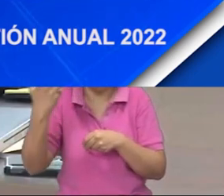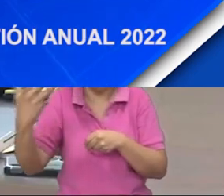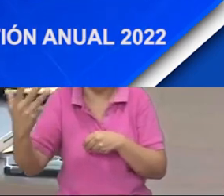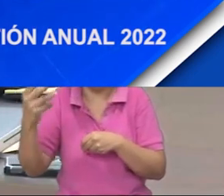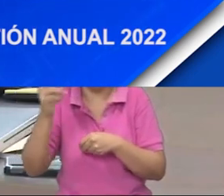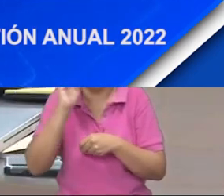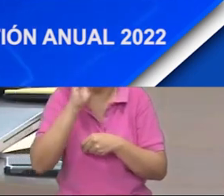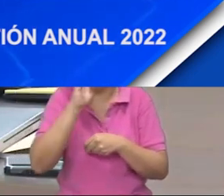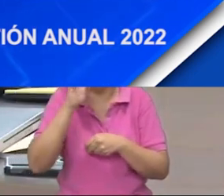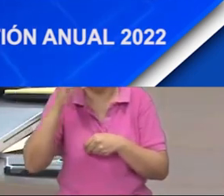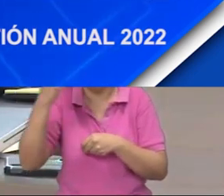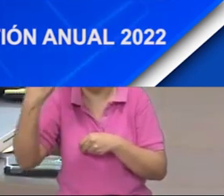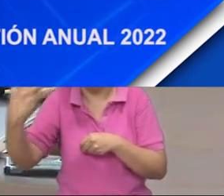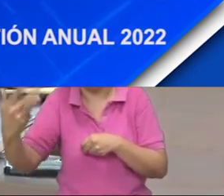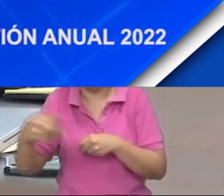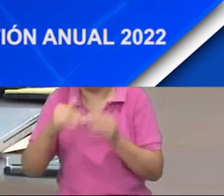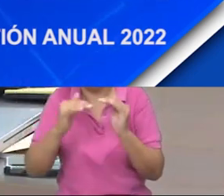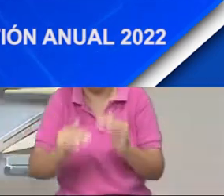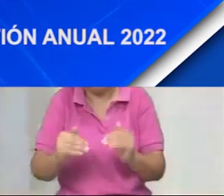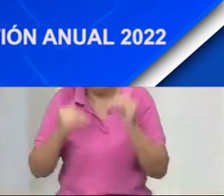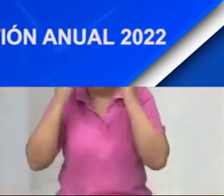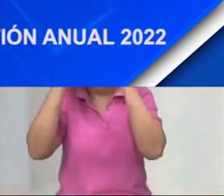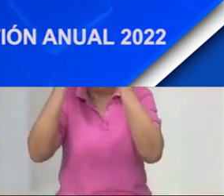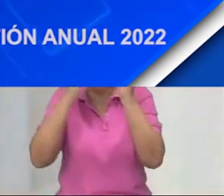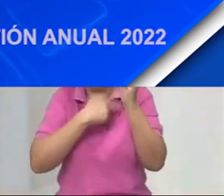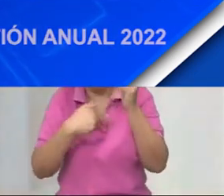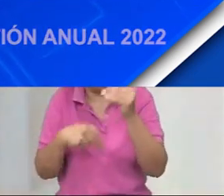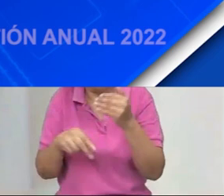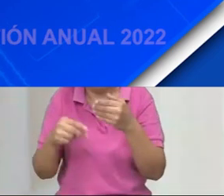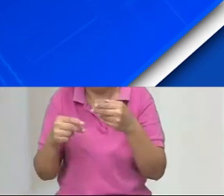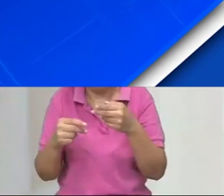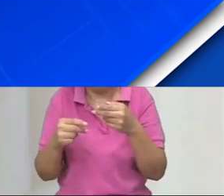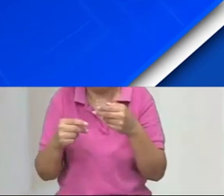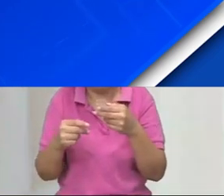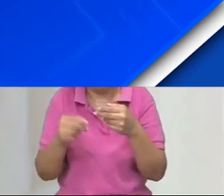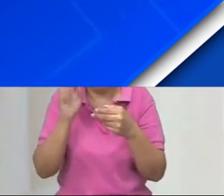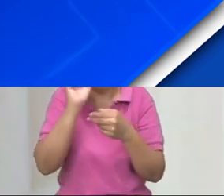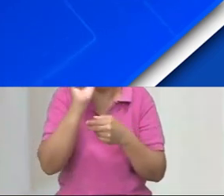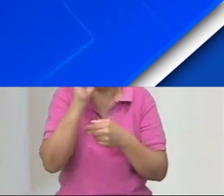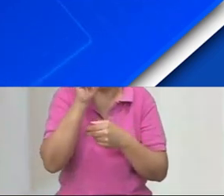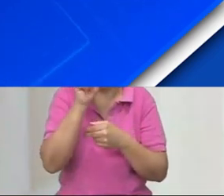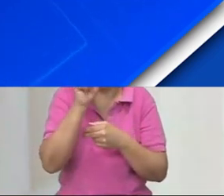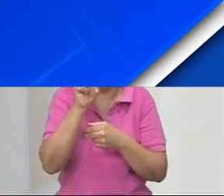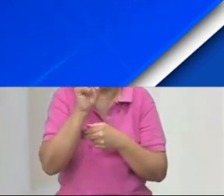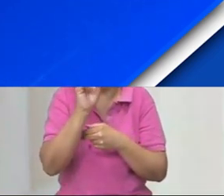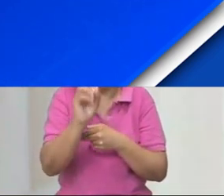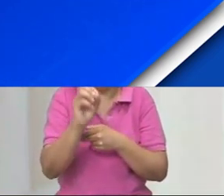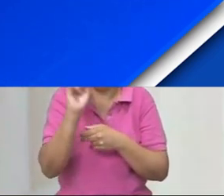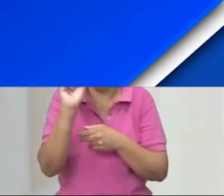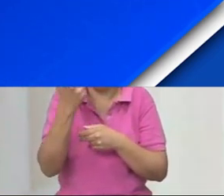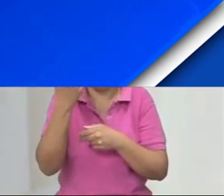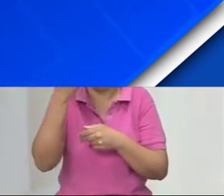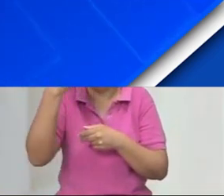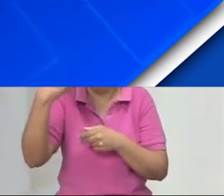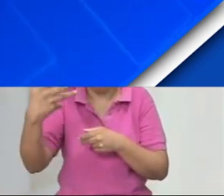189.319 millones, con un crecimiento interanual del